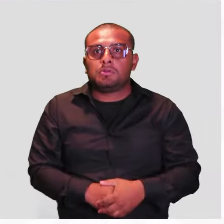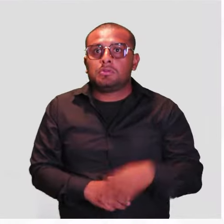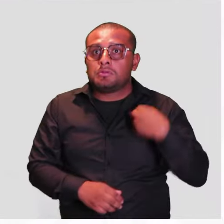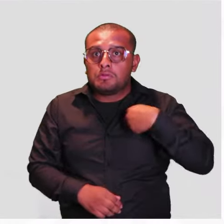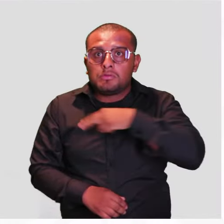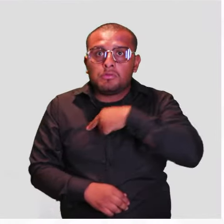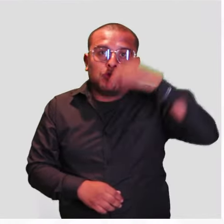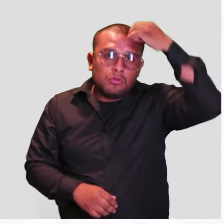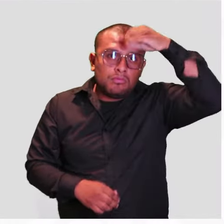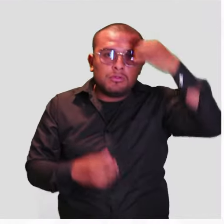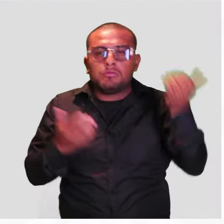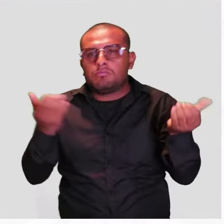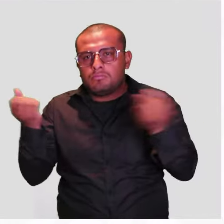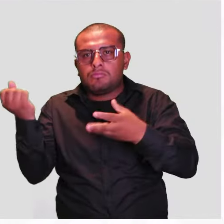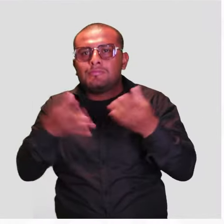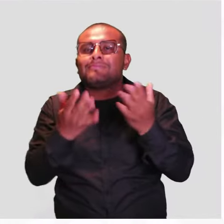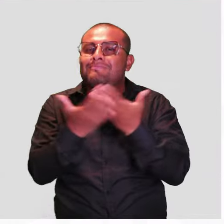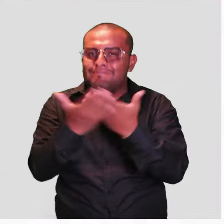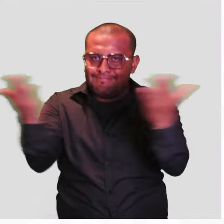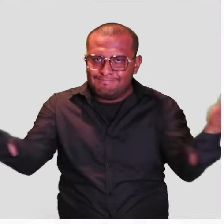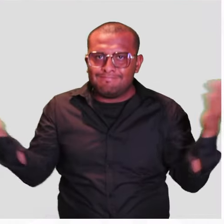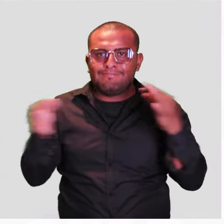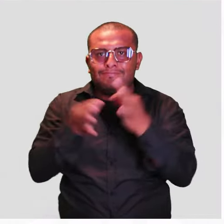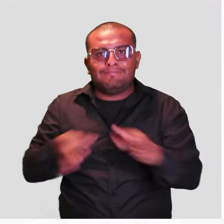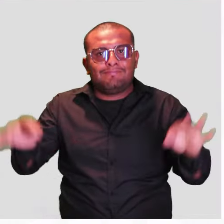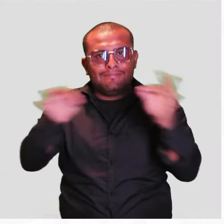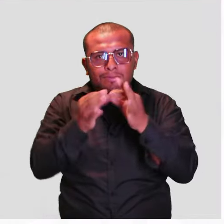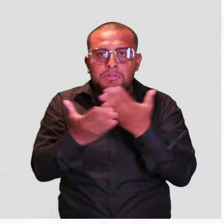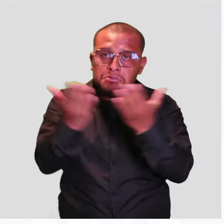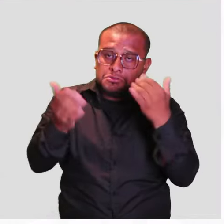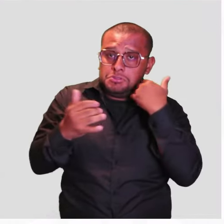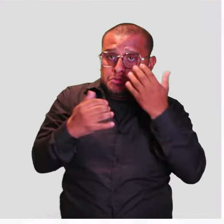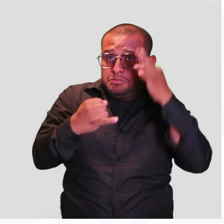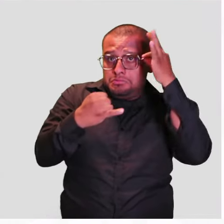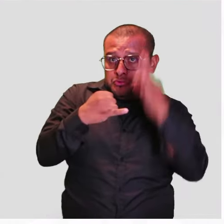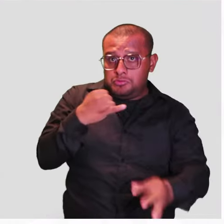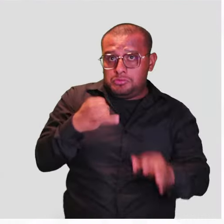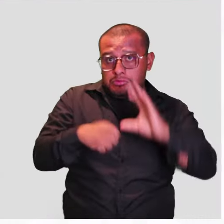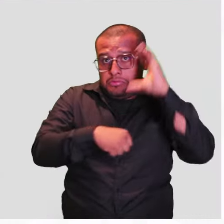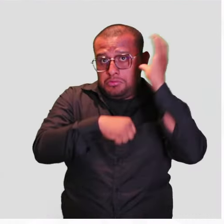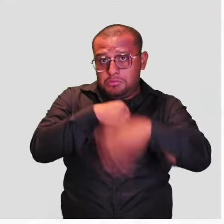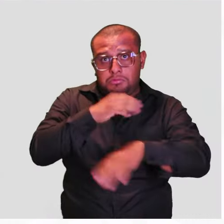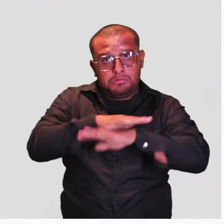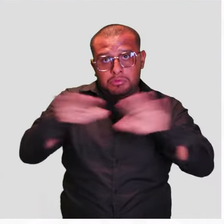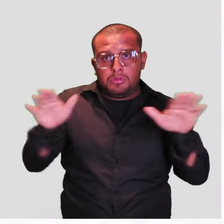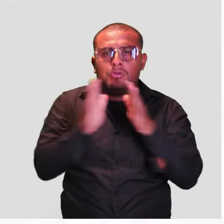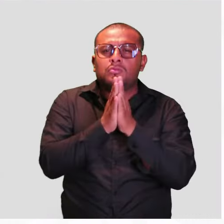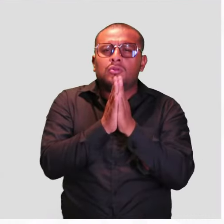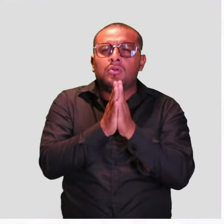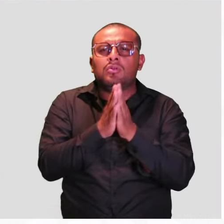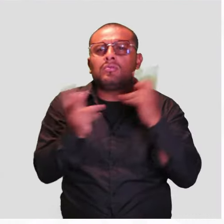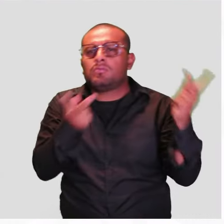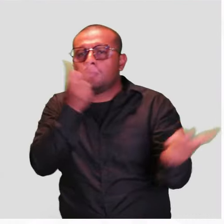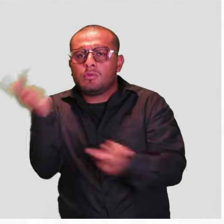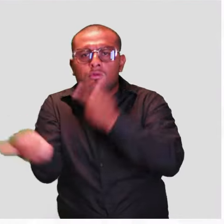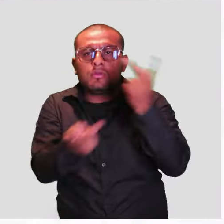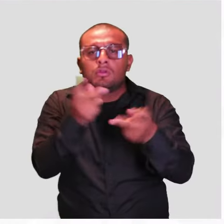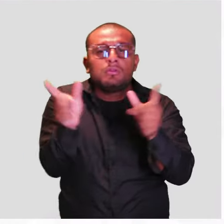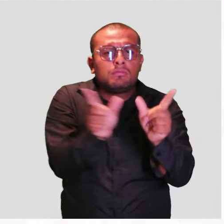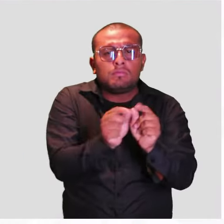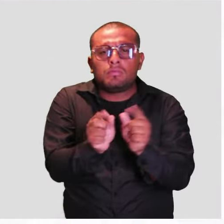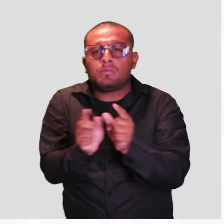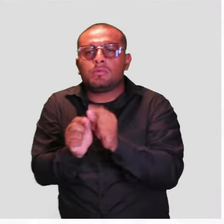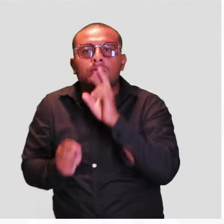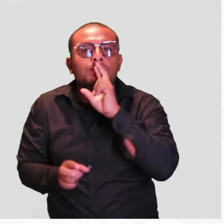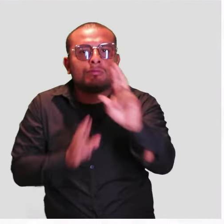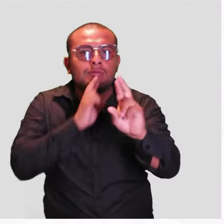muy importante, razón por la que también los invitamos a que al finalizar estos ejercicios nos ayuden a contestar una brevísima encuesta a la cual